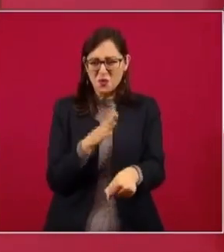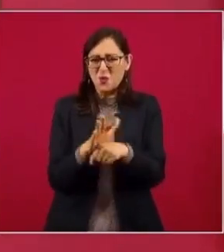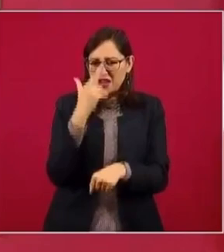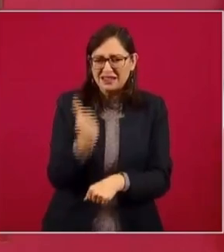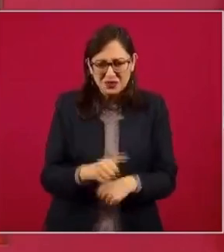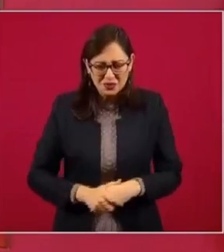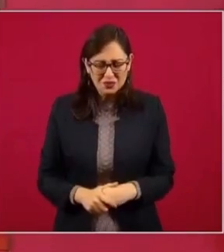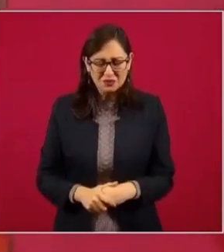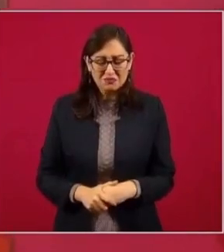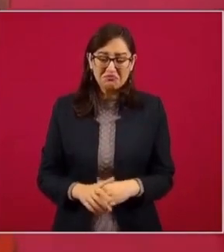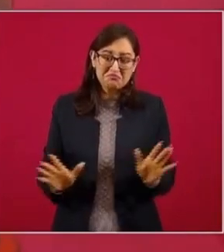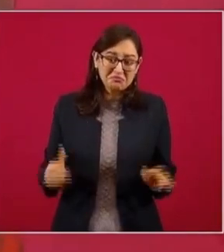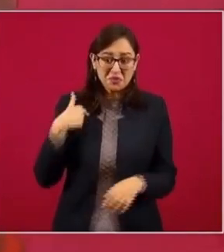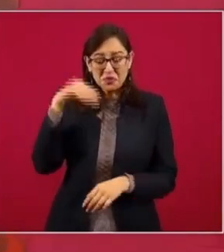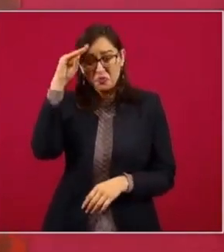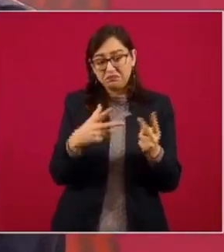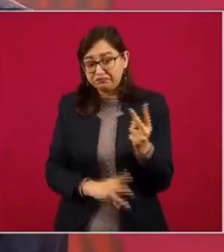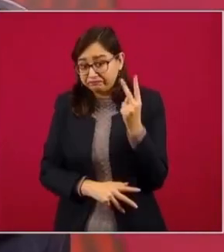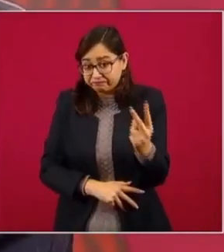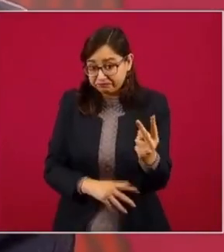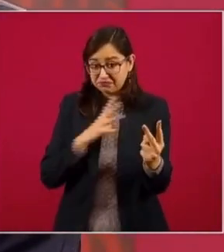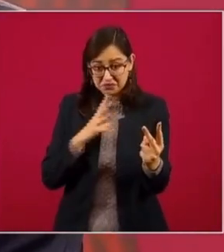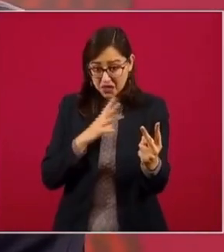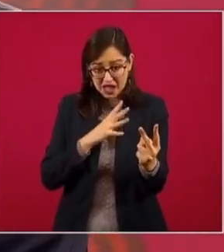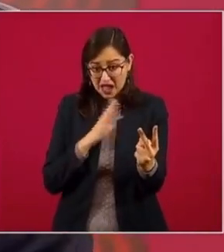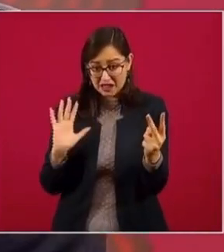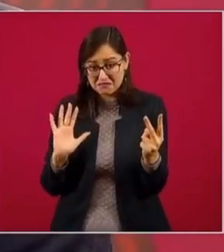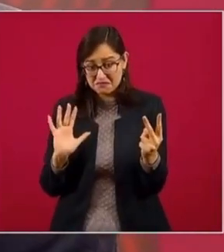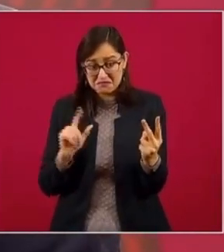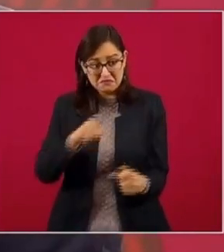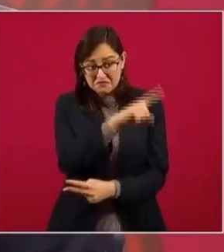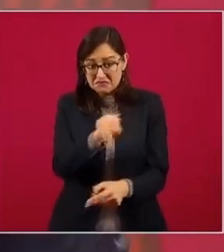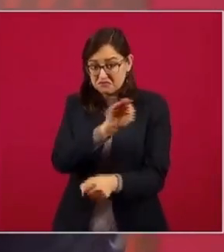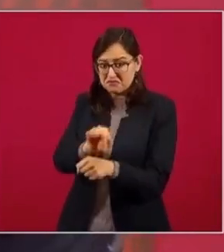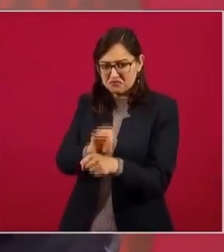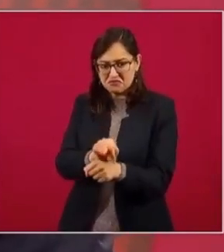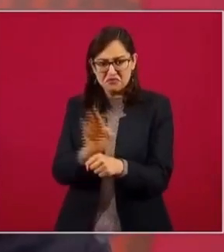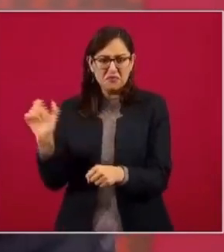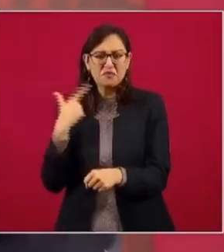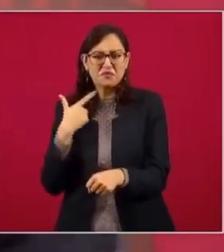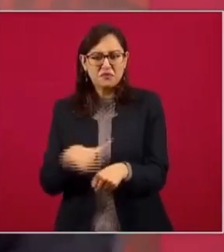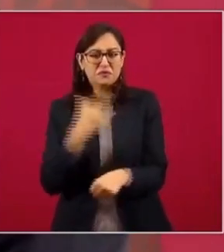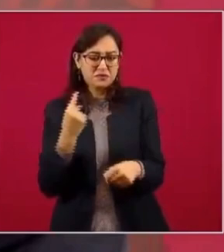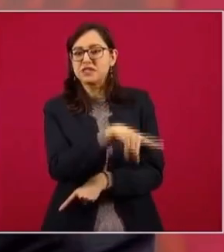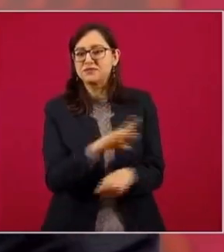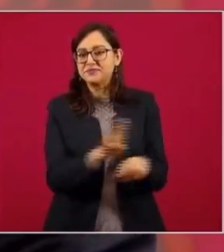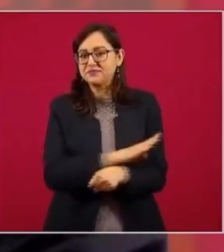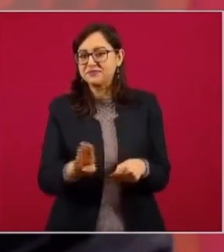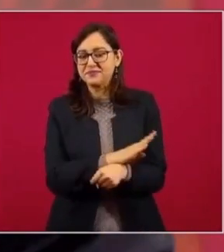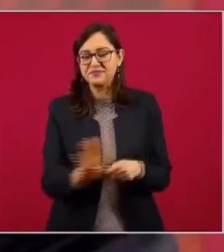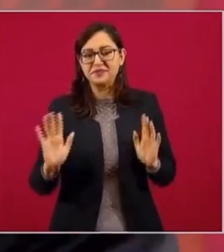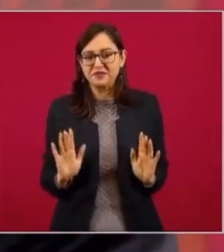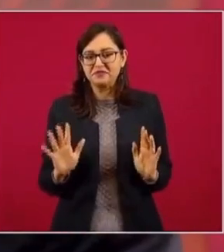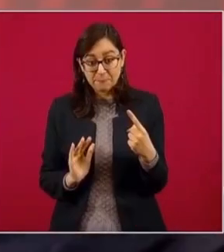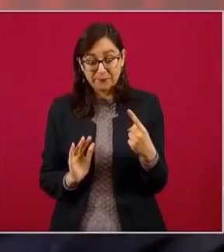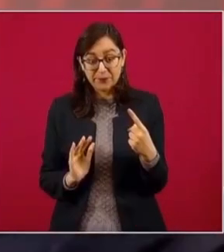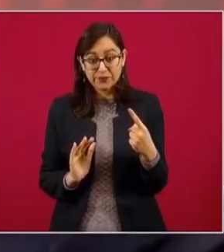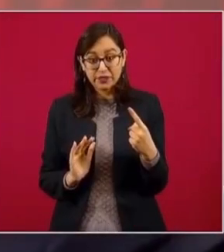dos razones o dos maneras de justificarlo. Uno, que se beneficiaban del régimen de